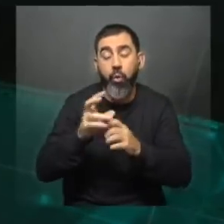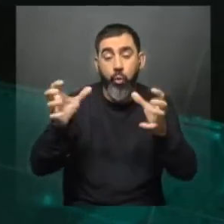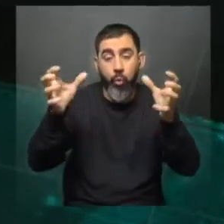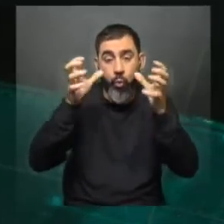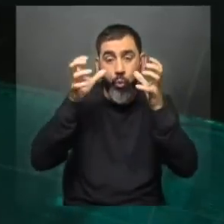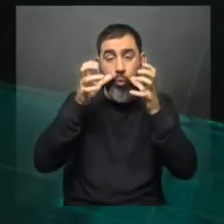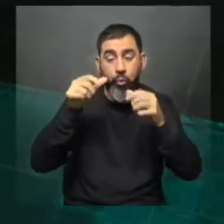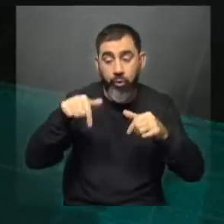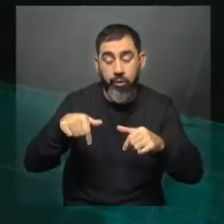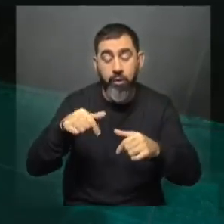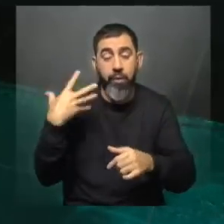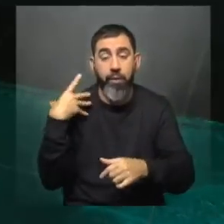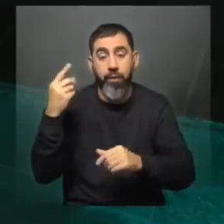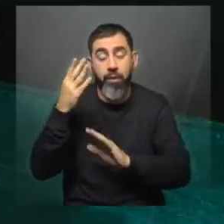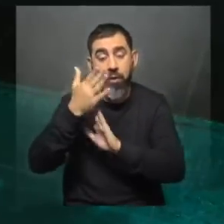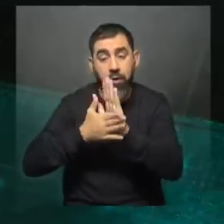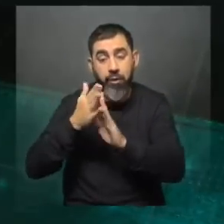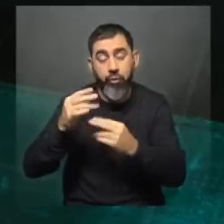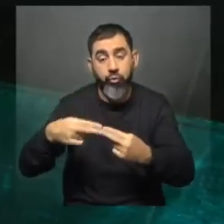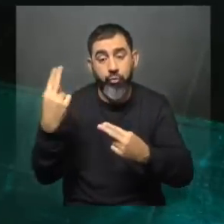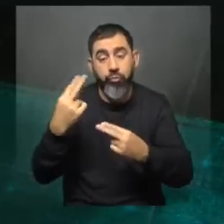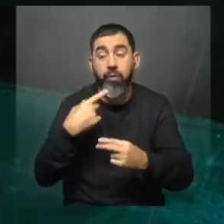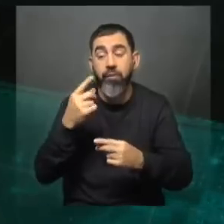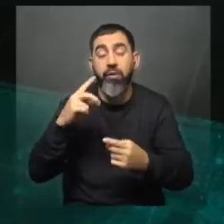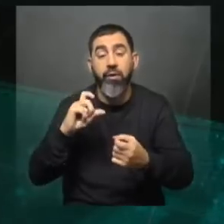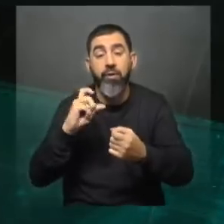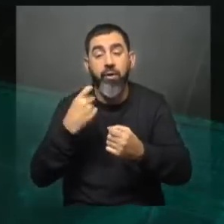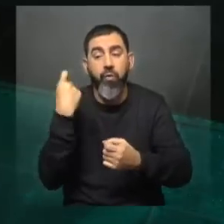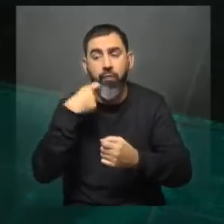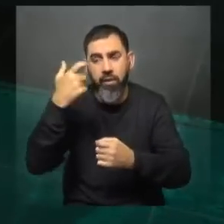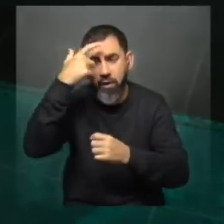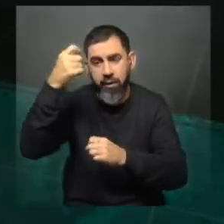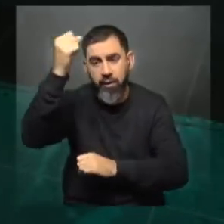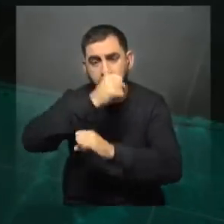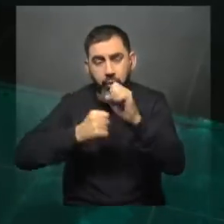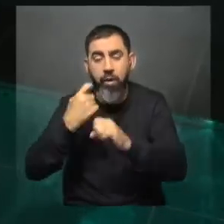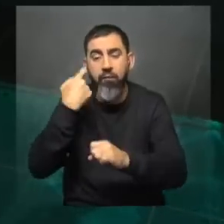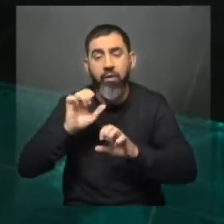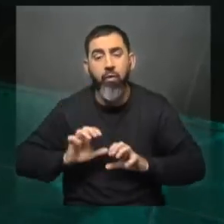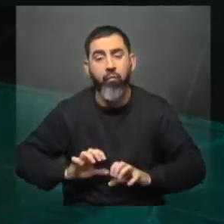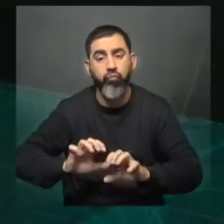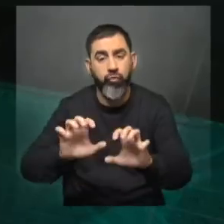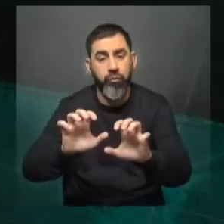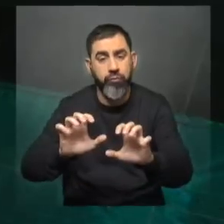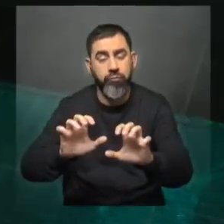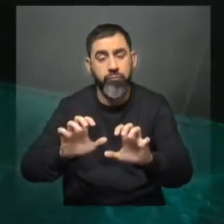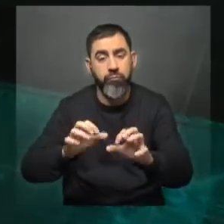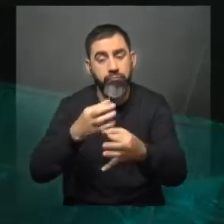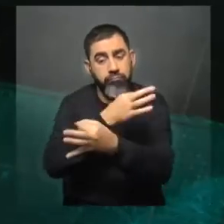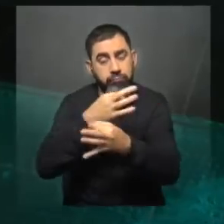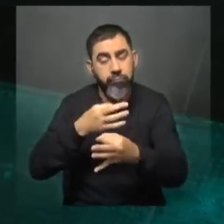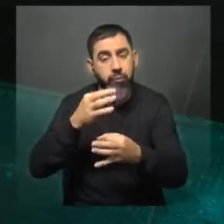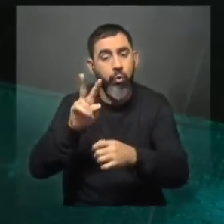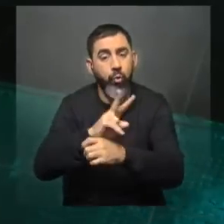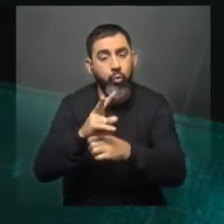llevada adelante por la dirección Nacional de aduanas sí Según el gremio faltan tecnologías y recursos humanos para hacer frente